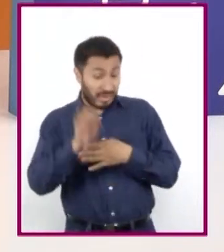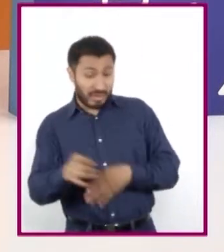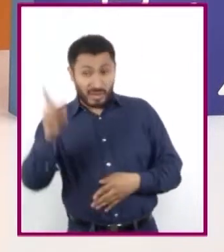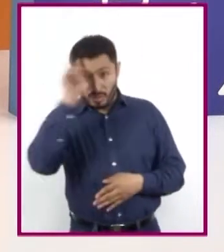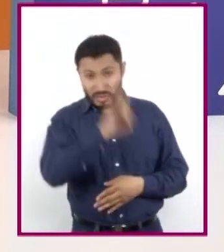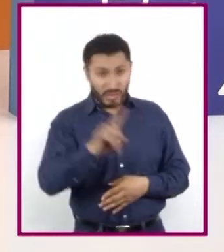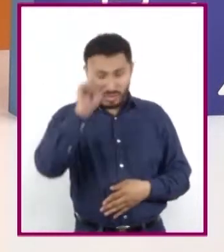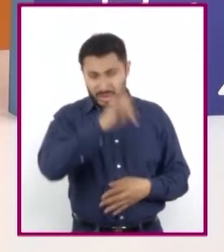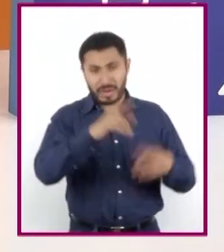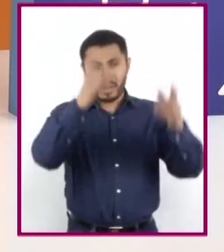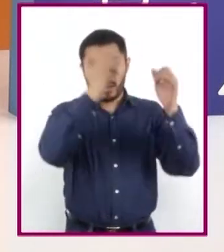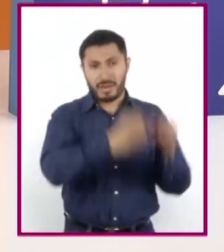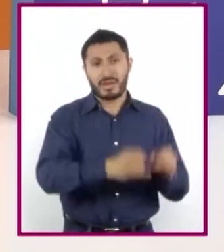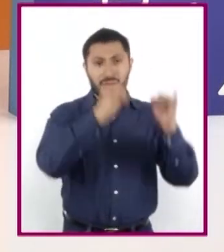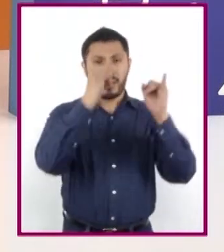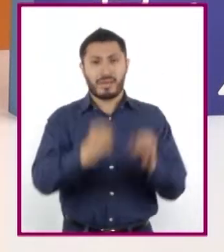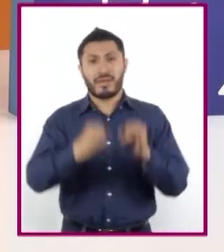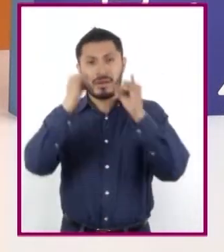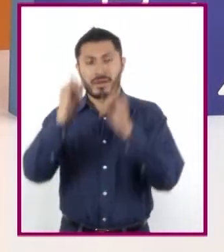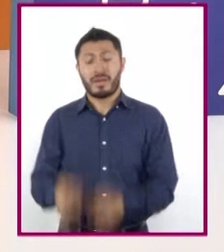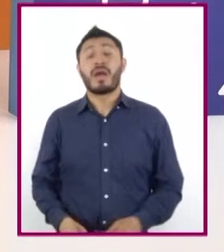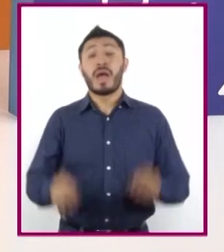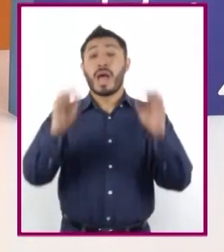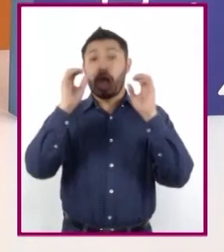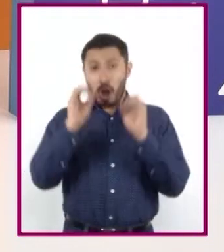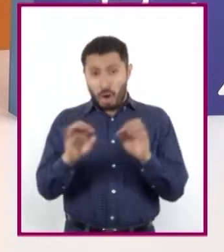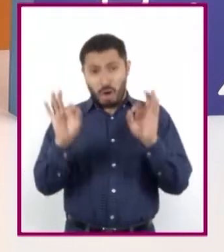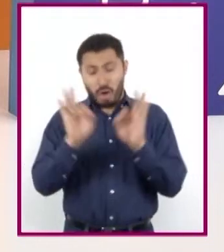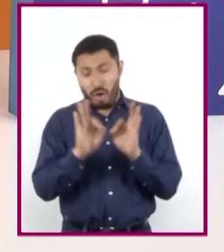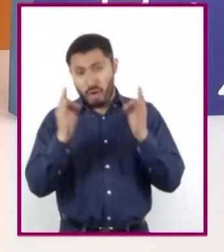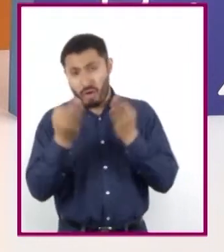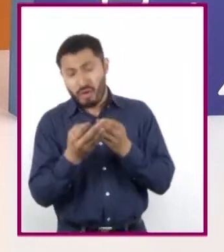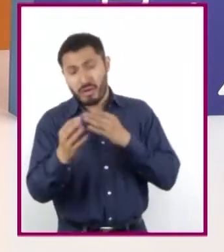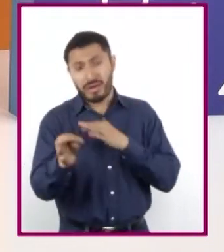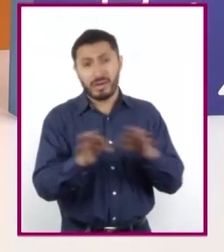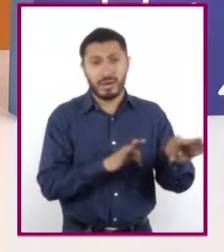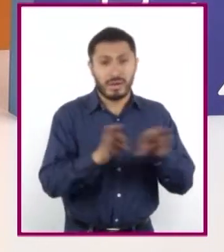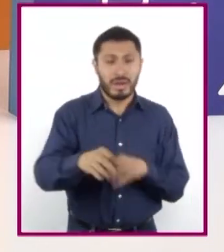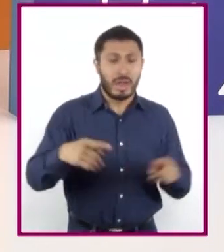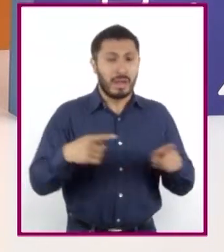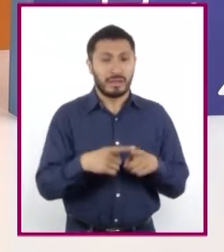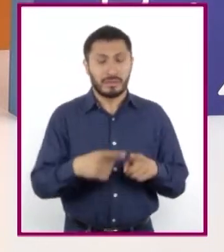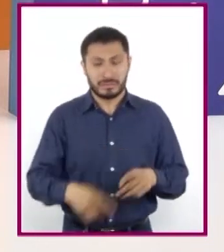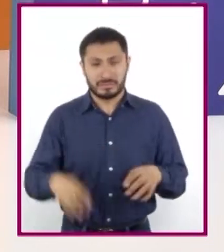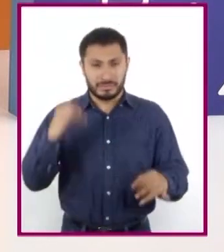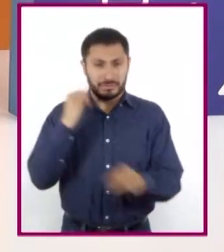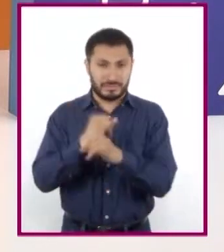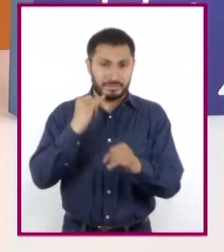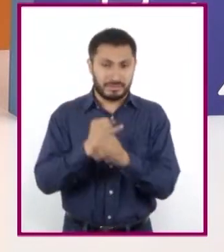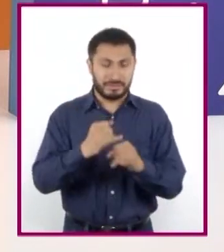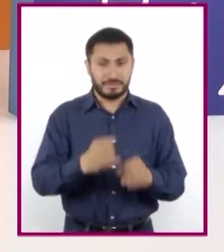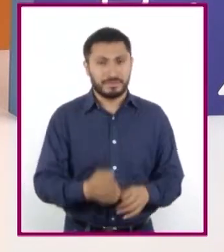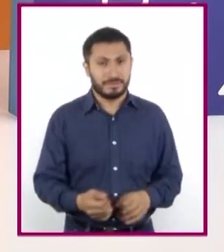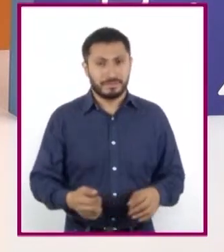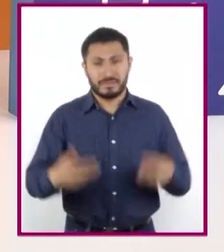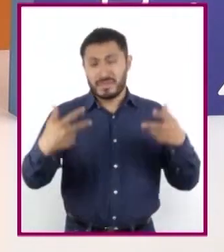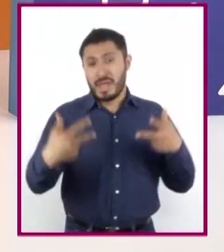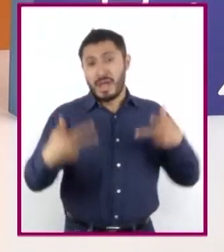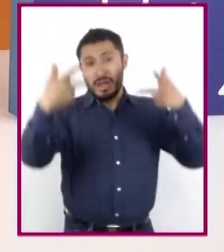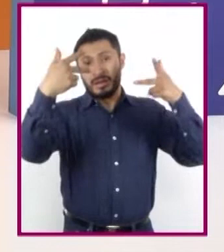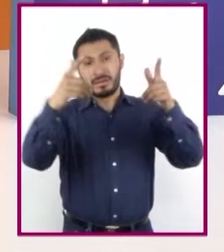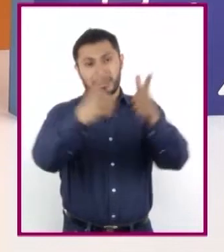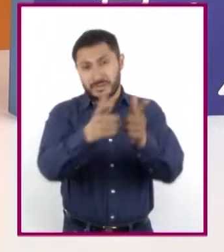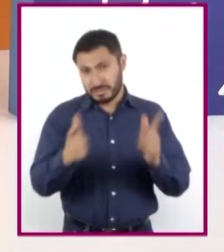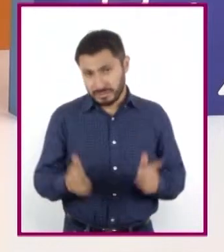lo hagan individualmente o encuentren la manera de trabajar de manera remota con su grupo. Una